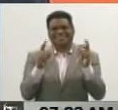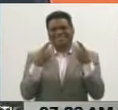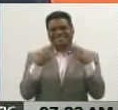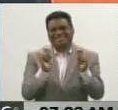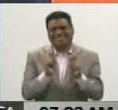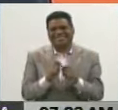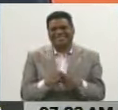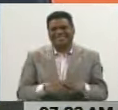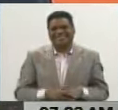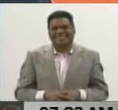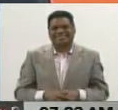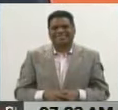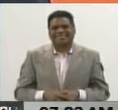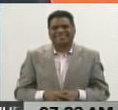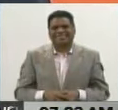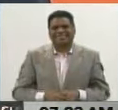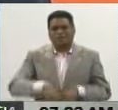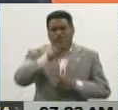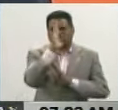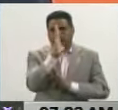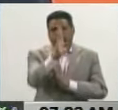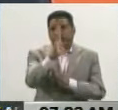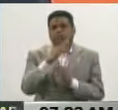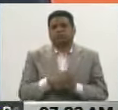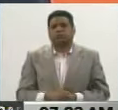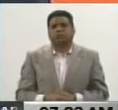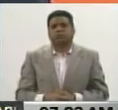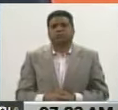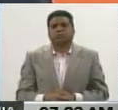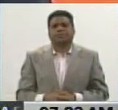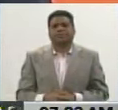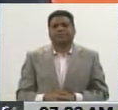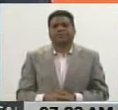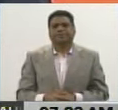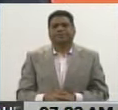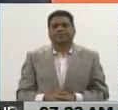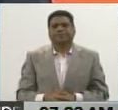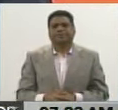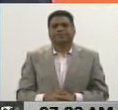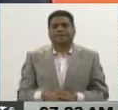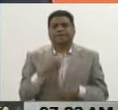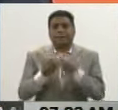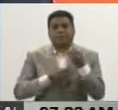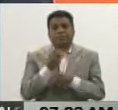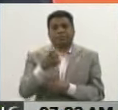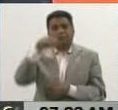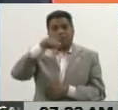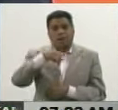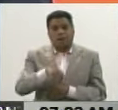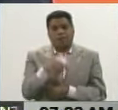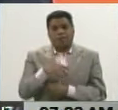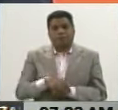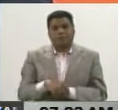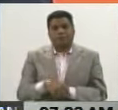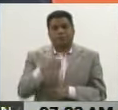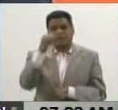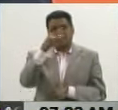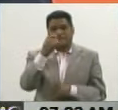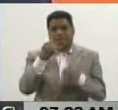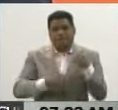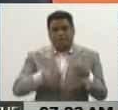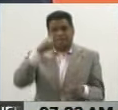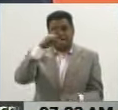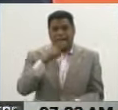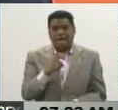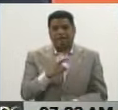acoplarse, que pretende orientarse con el destino que estamos teniendo en este final de año, después